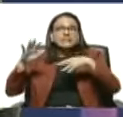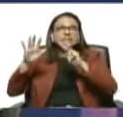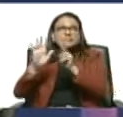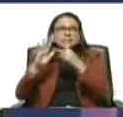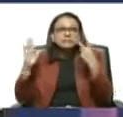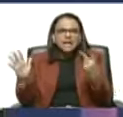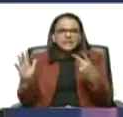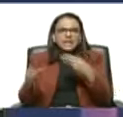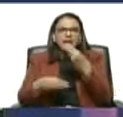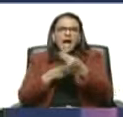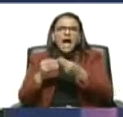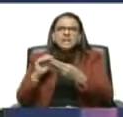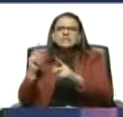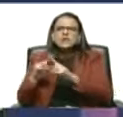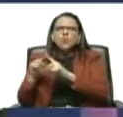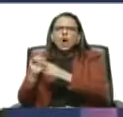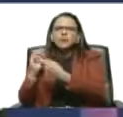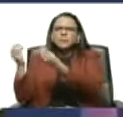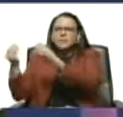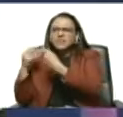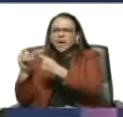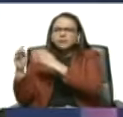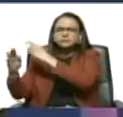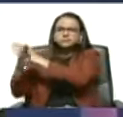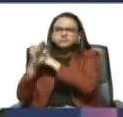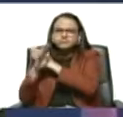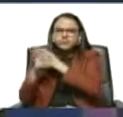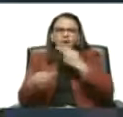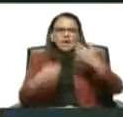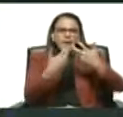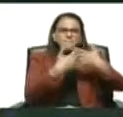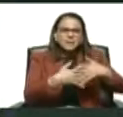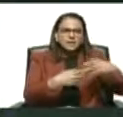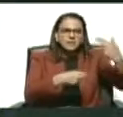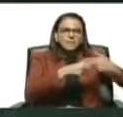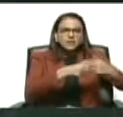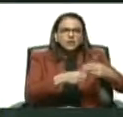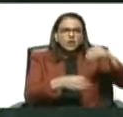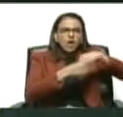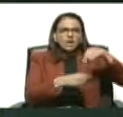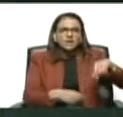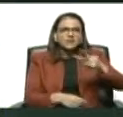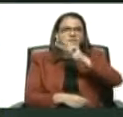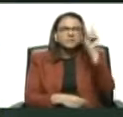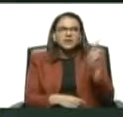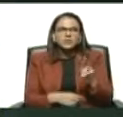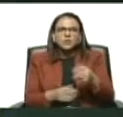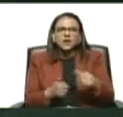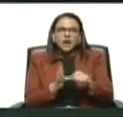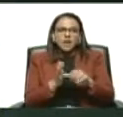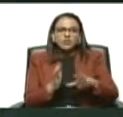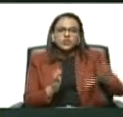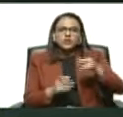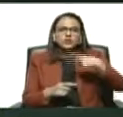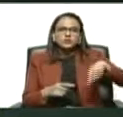se sanciona ilegítimamente a la industria petrolera, principal sustento de ingresos en divisas de